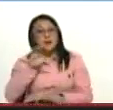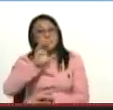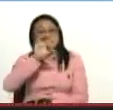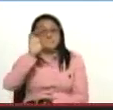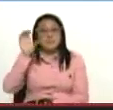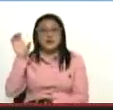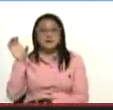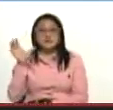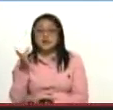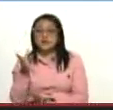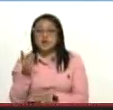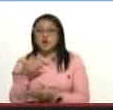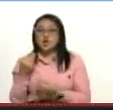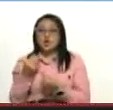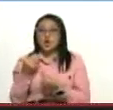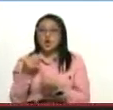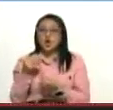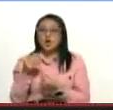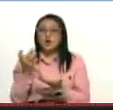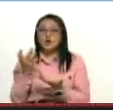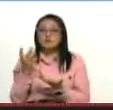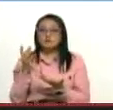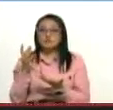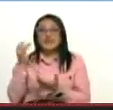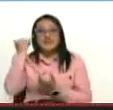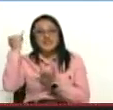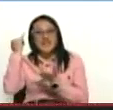no adopten Estas ideas